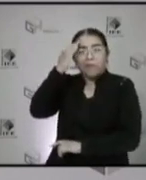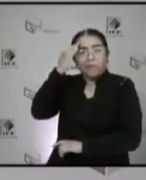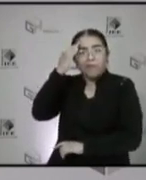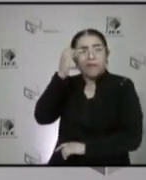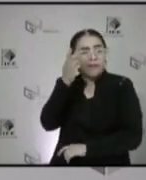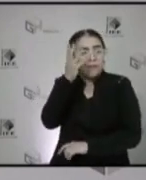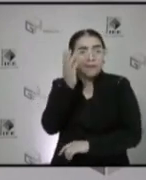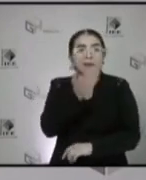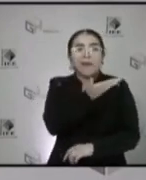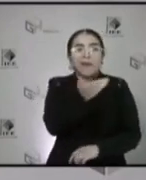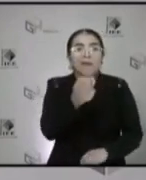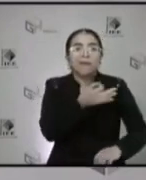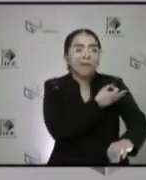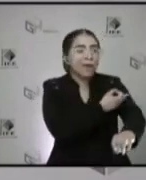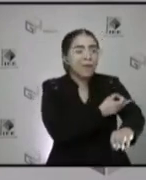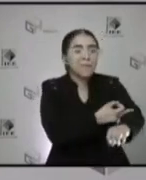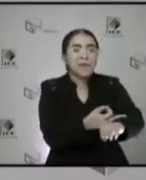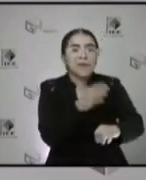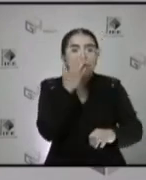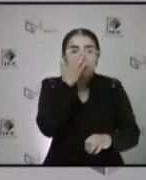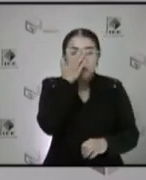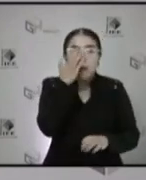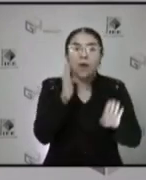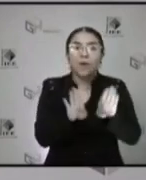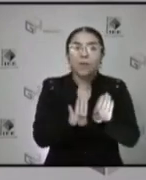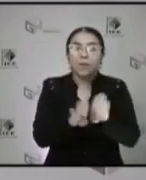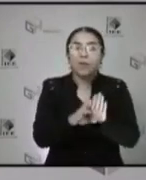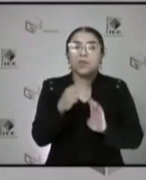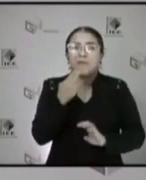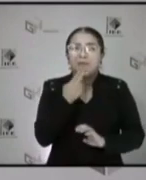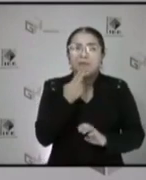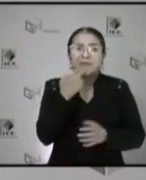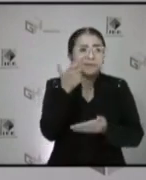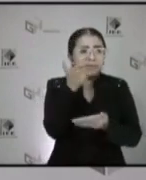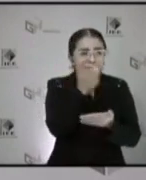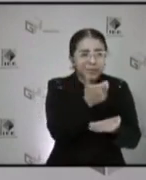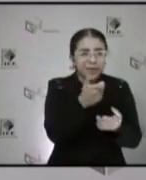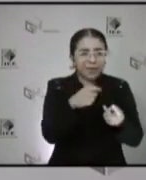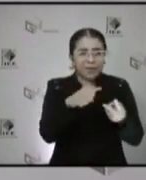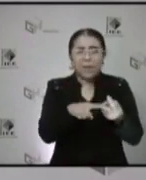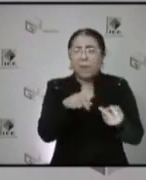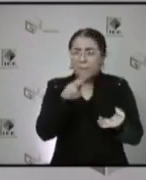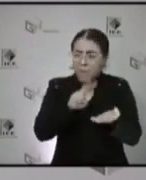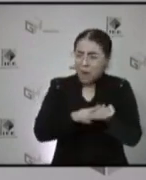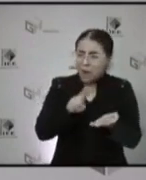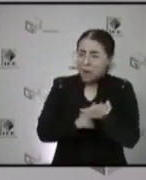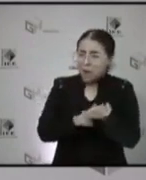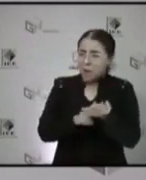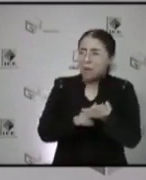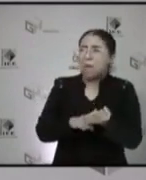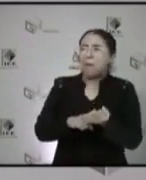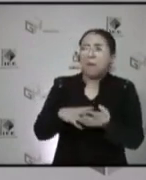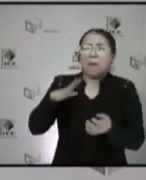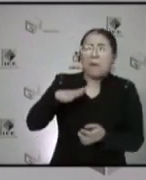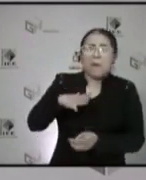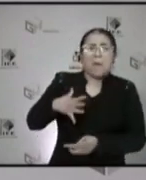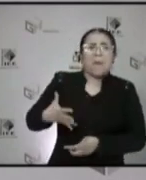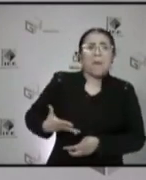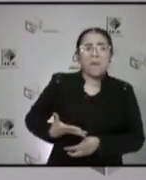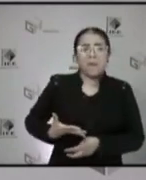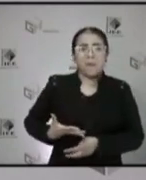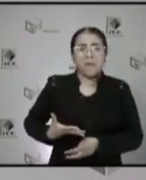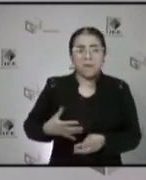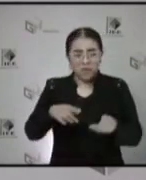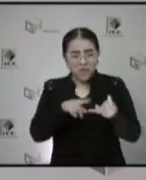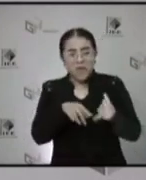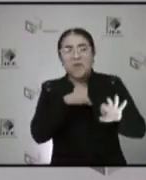que sabe cómo hacer eficiente el gasto, que es una mujer honesta, es una mujer valiente, que trabaja, que sabe de